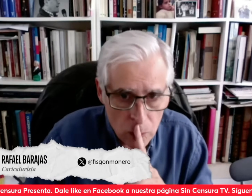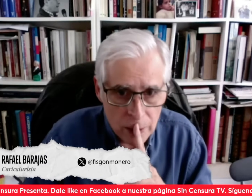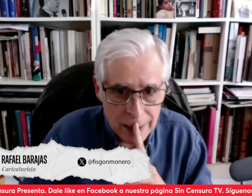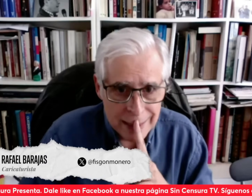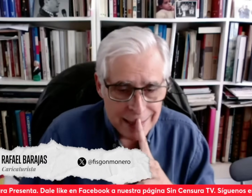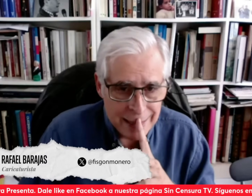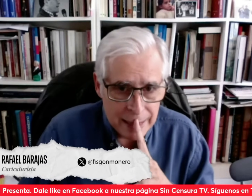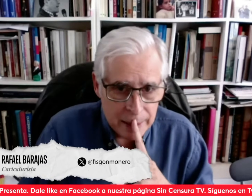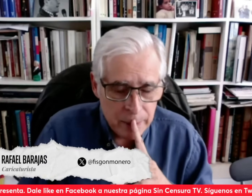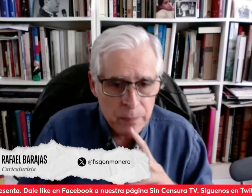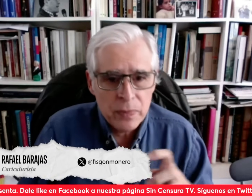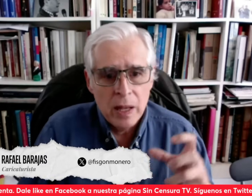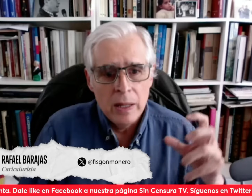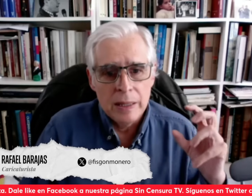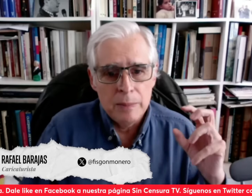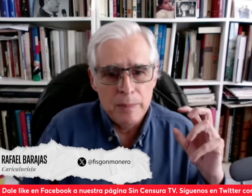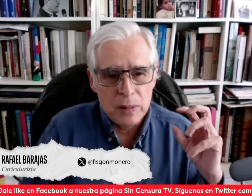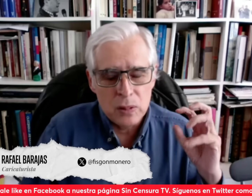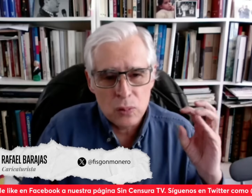su